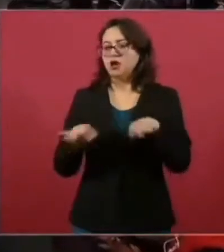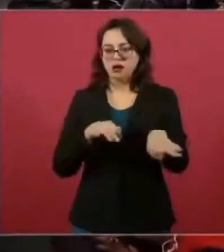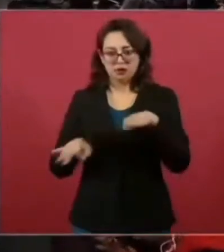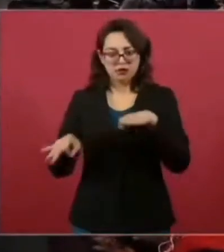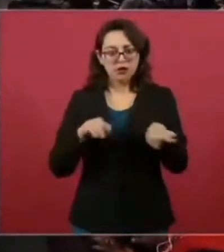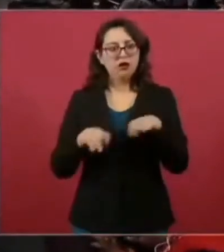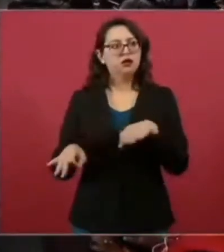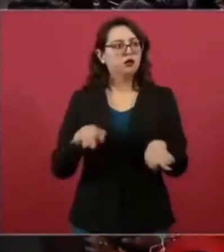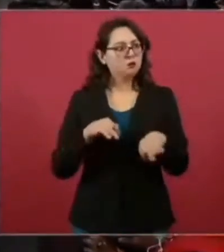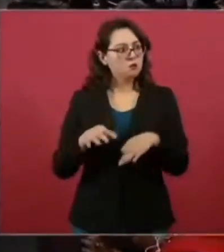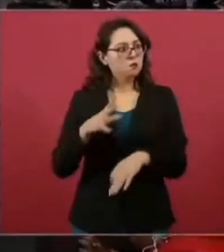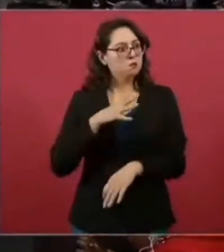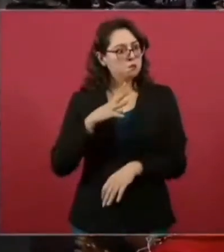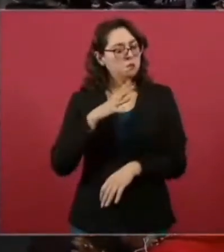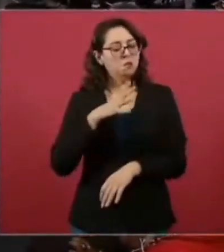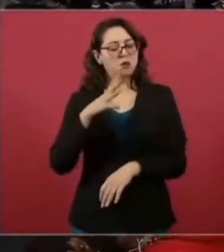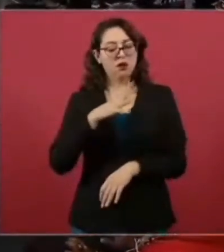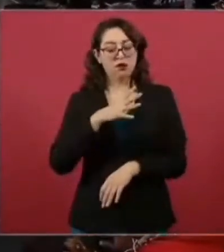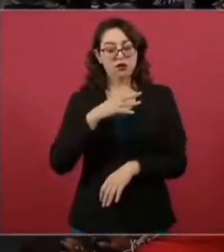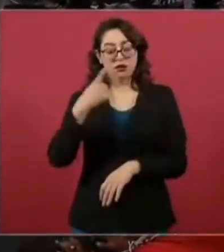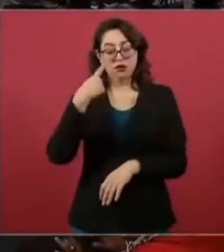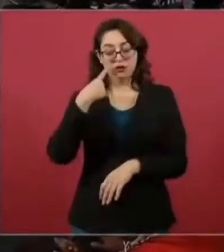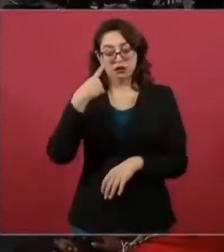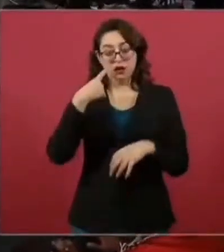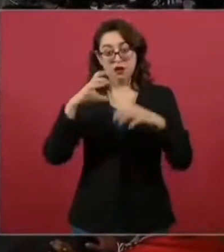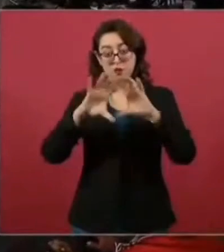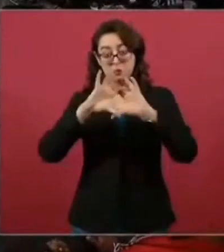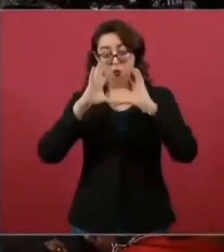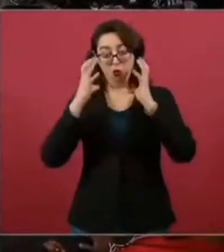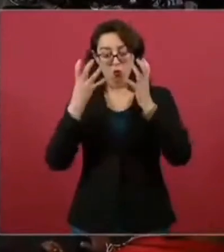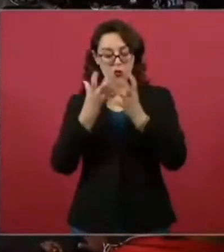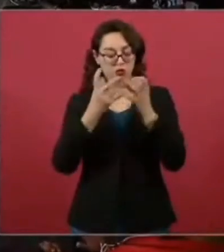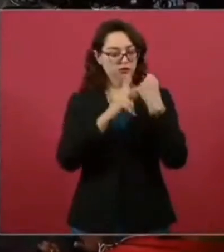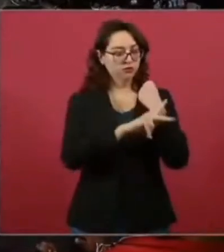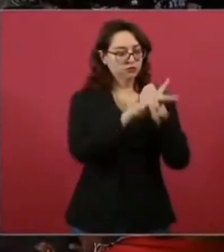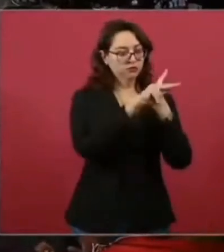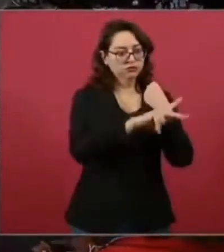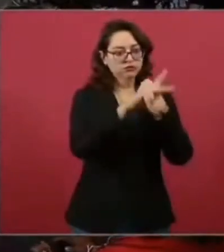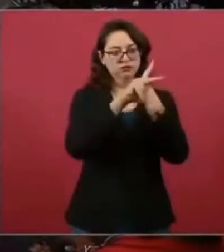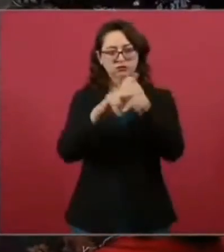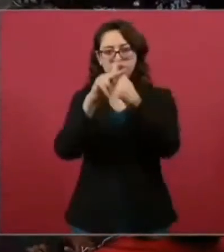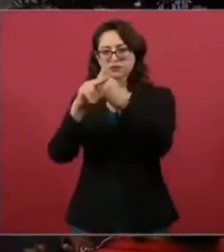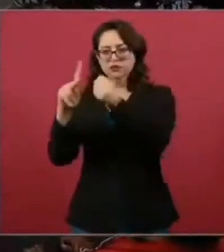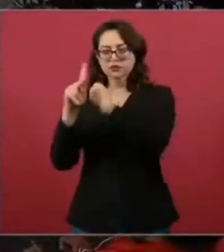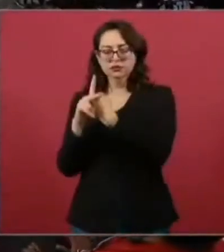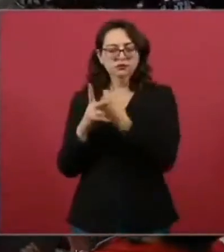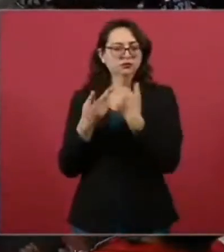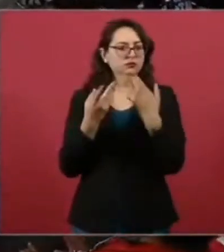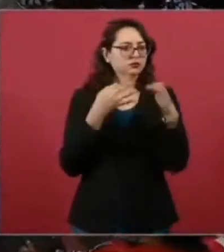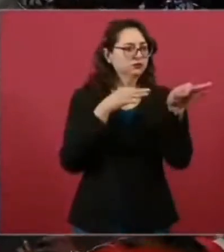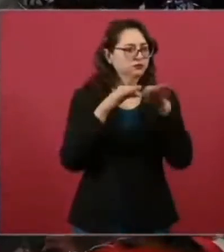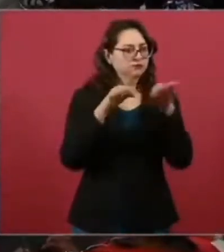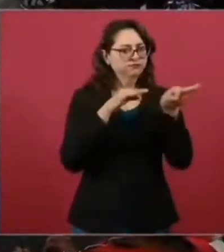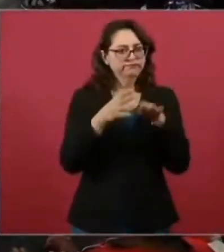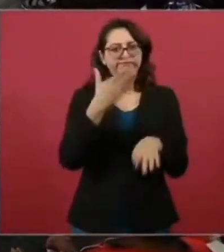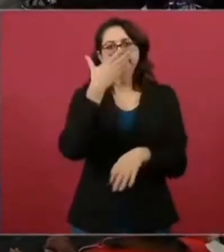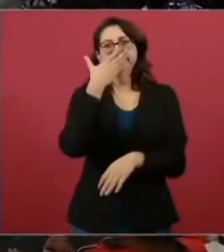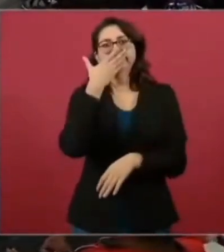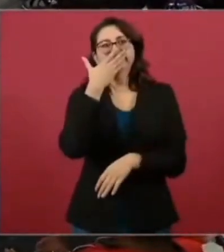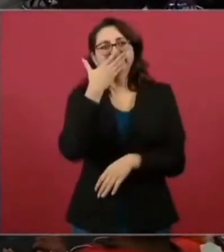Es de los tres países del mundo con menos desempleo formal.